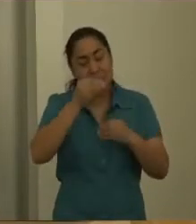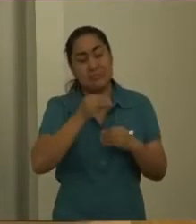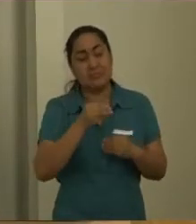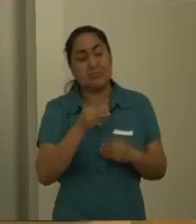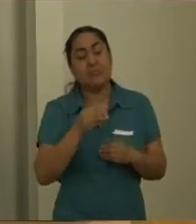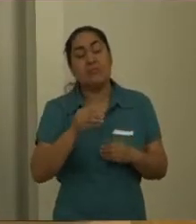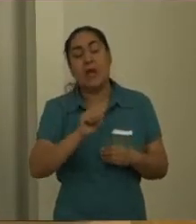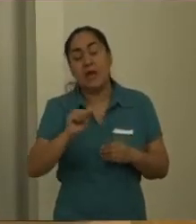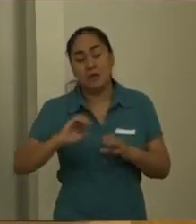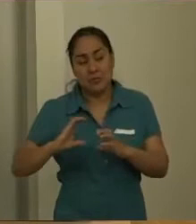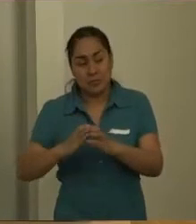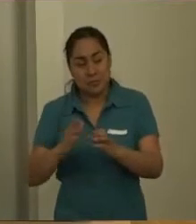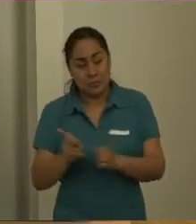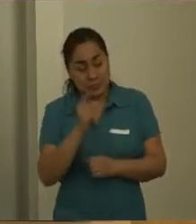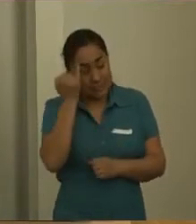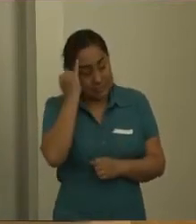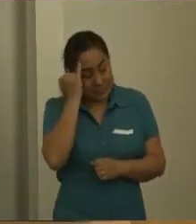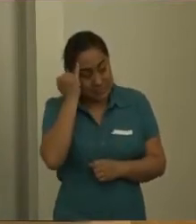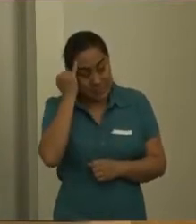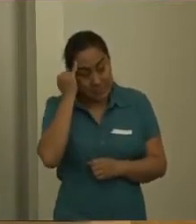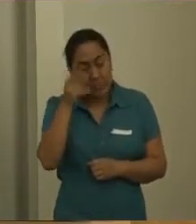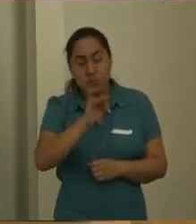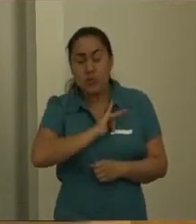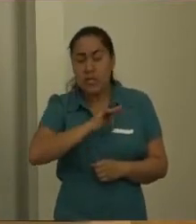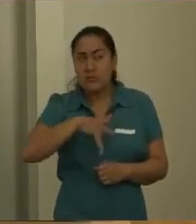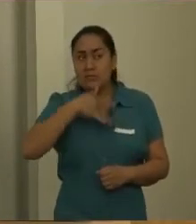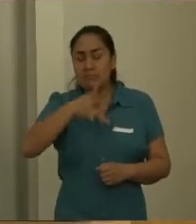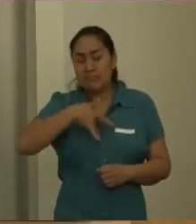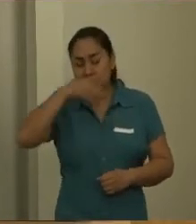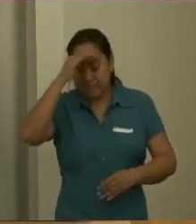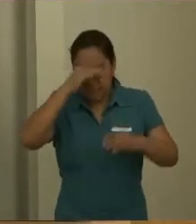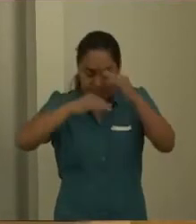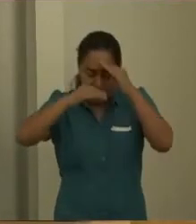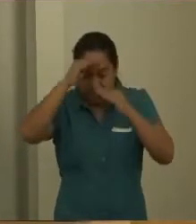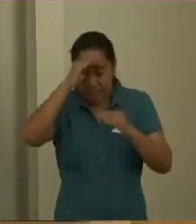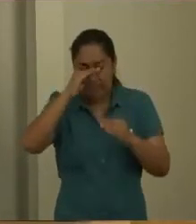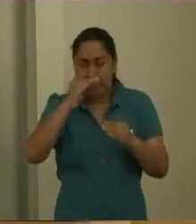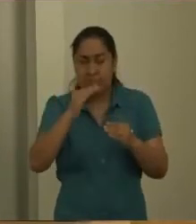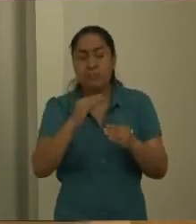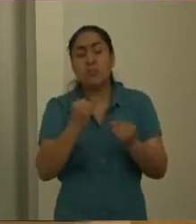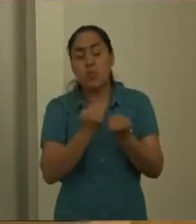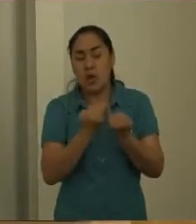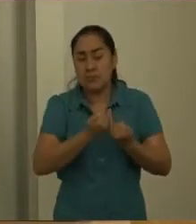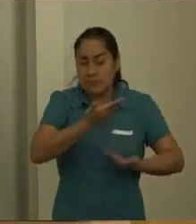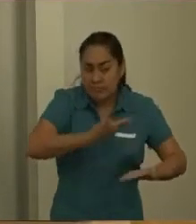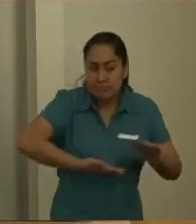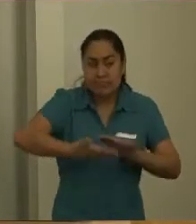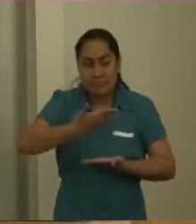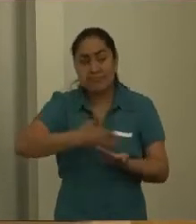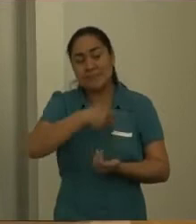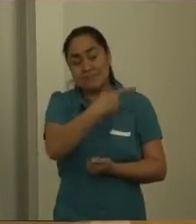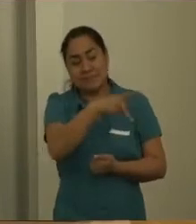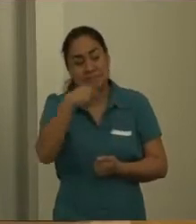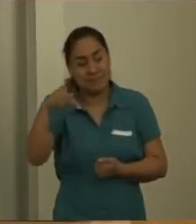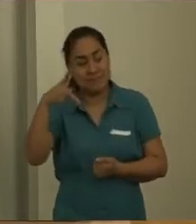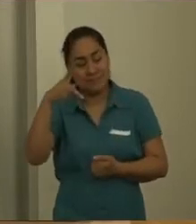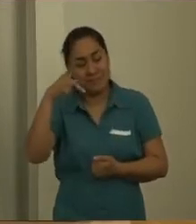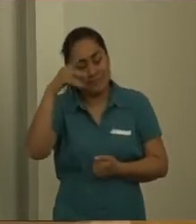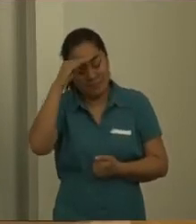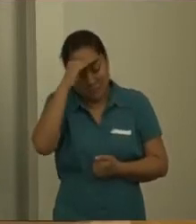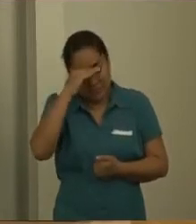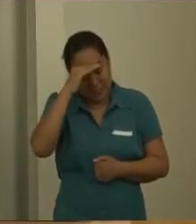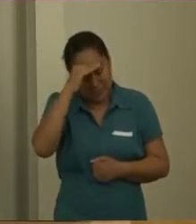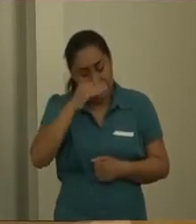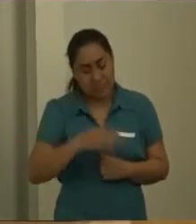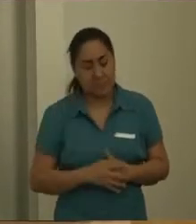indígenas vayan reflexionando intercambiando y debatiendo sobre un tema tan importante para la sociedad